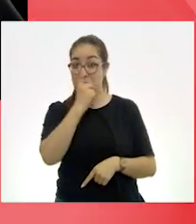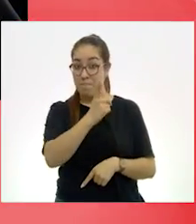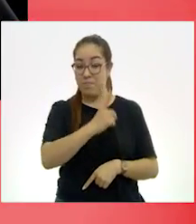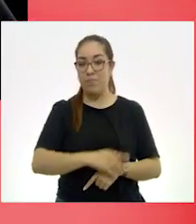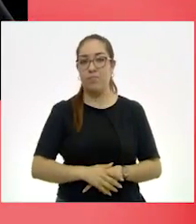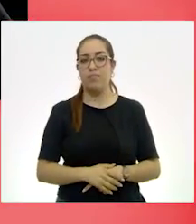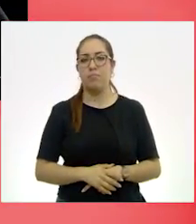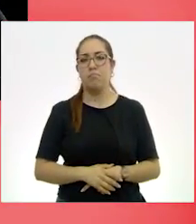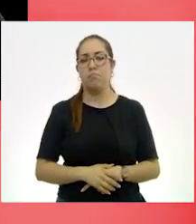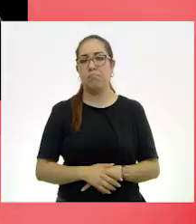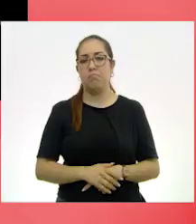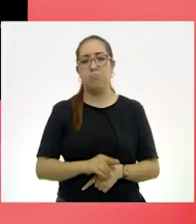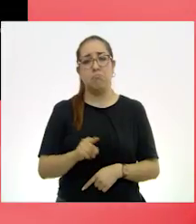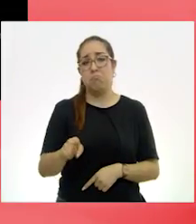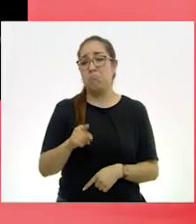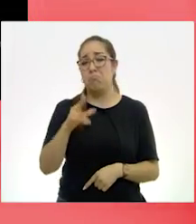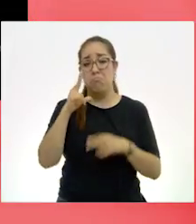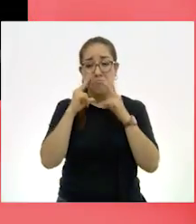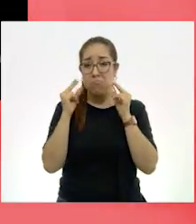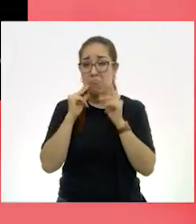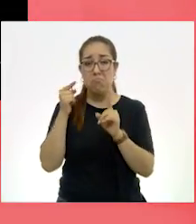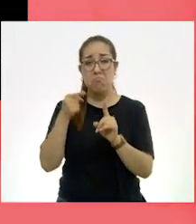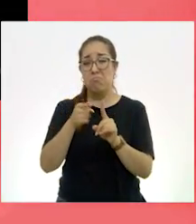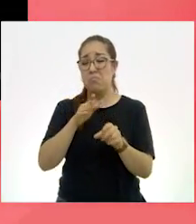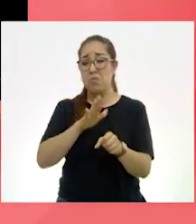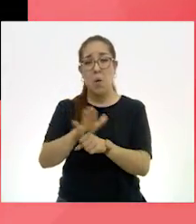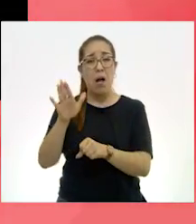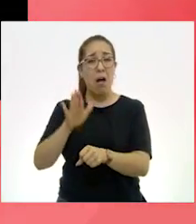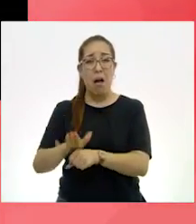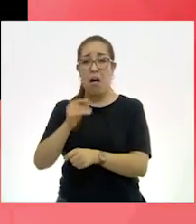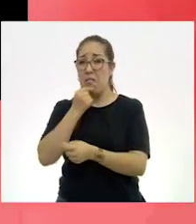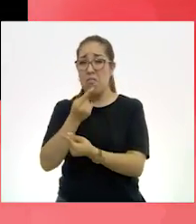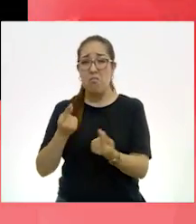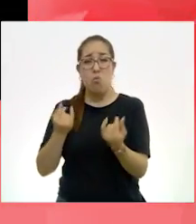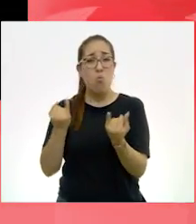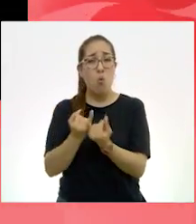pues era como cualquier niño, le gustaba